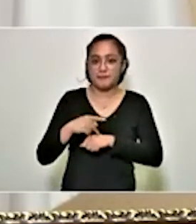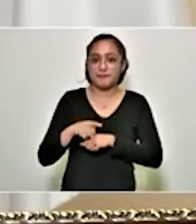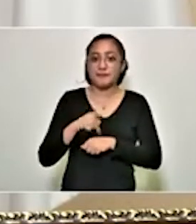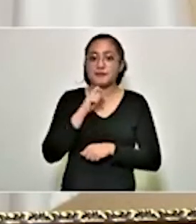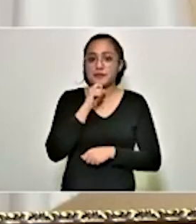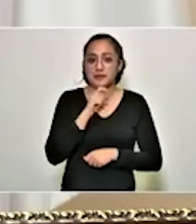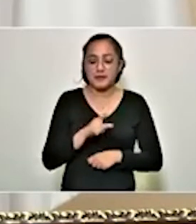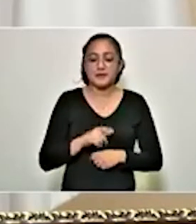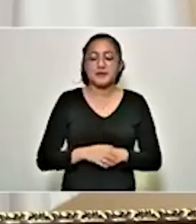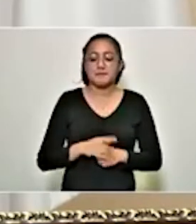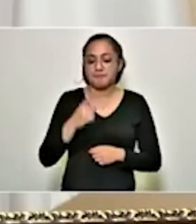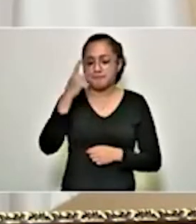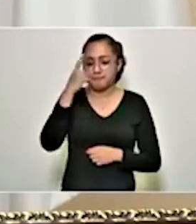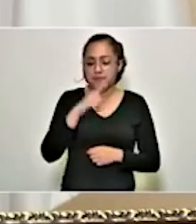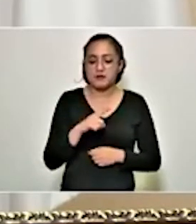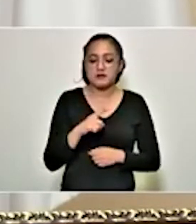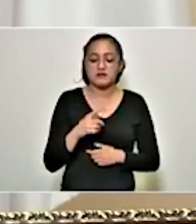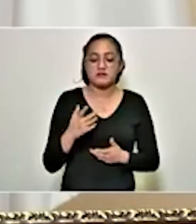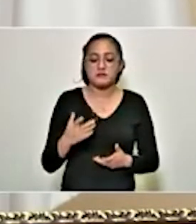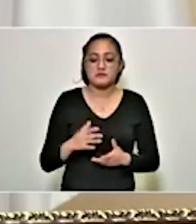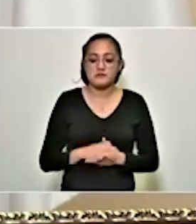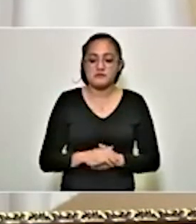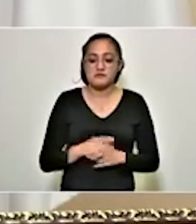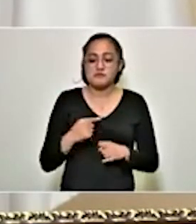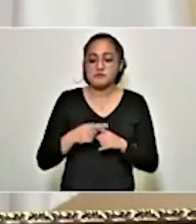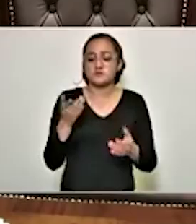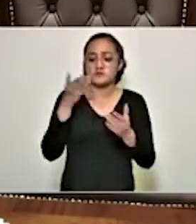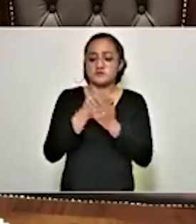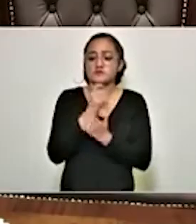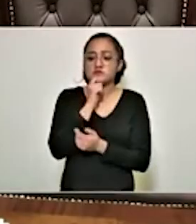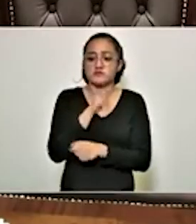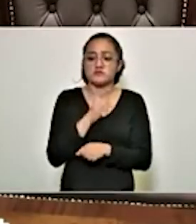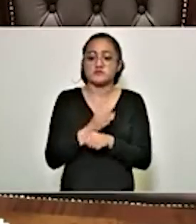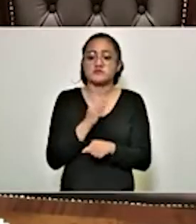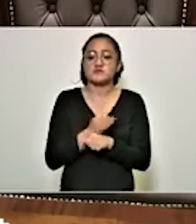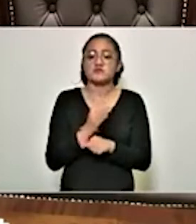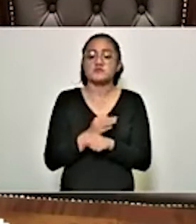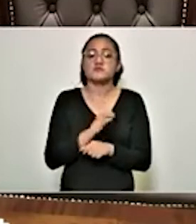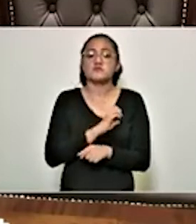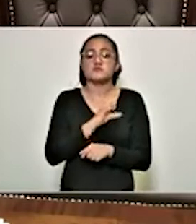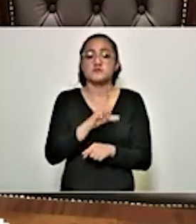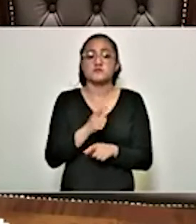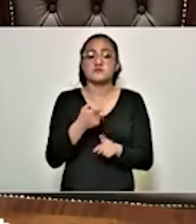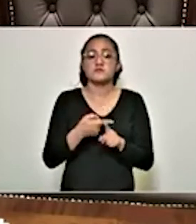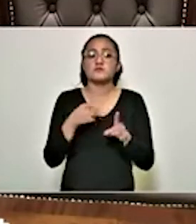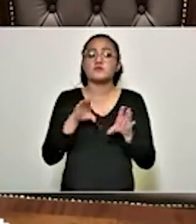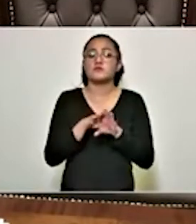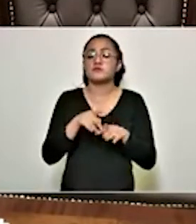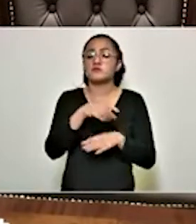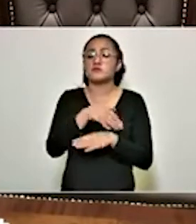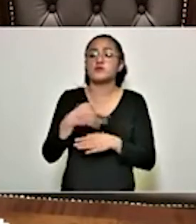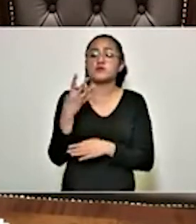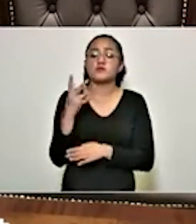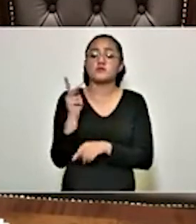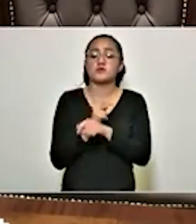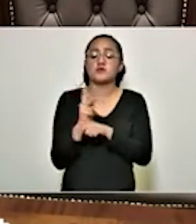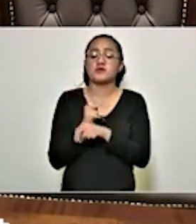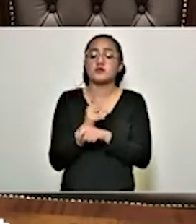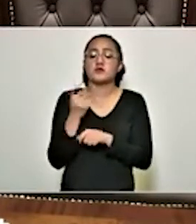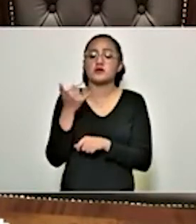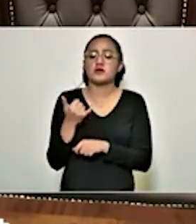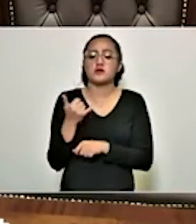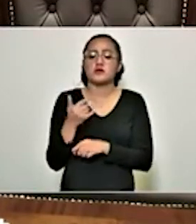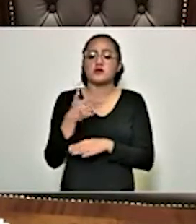para quienes circulan allá. En conferencia matutina, Juan Daniel Gámez Murillo, Secretario de